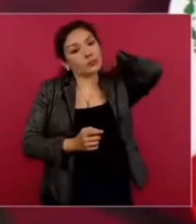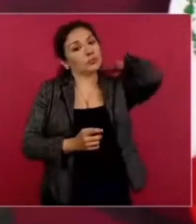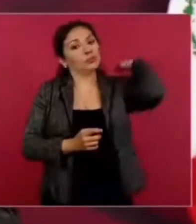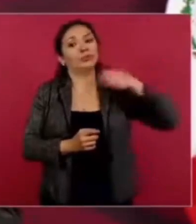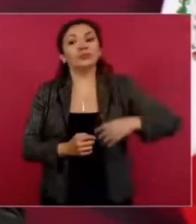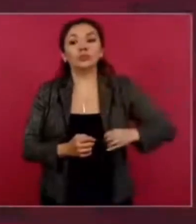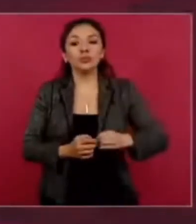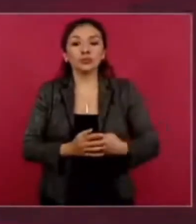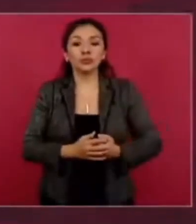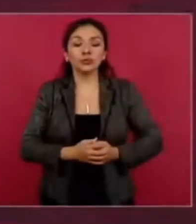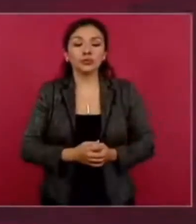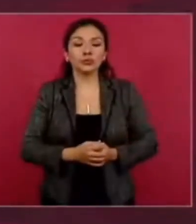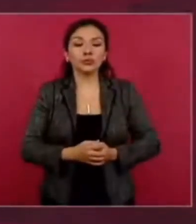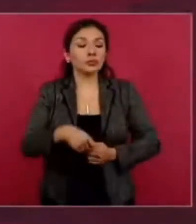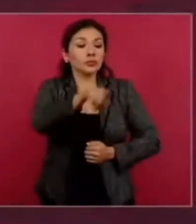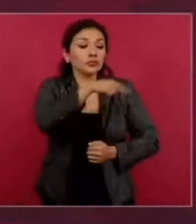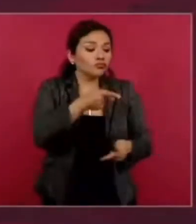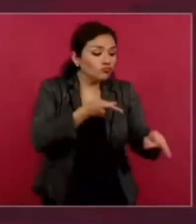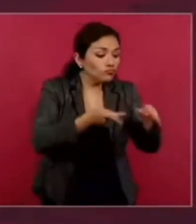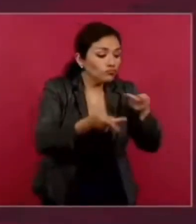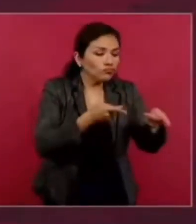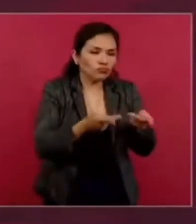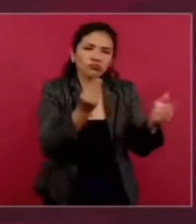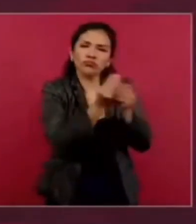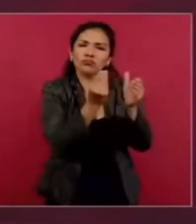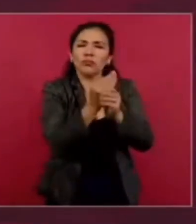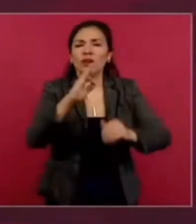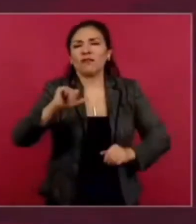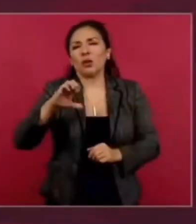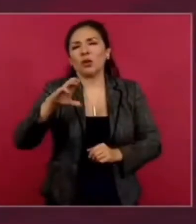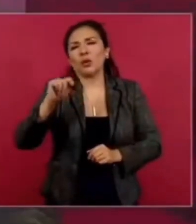aplicaron una facultad.